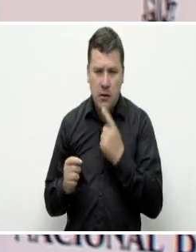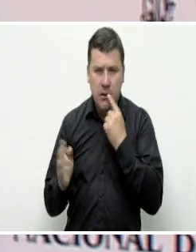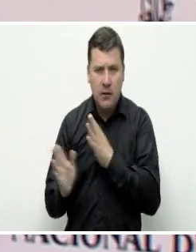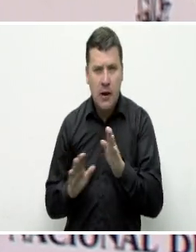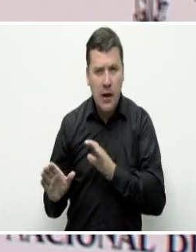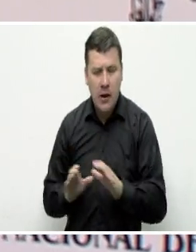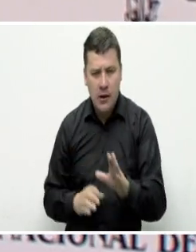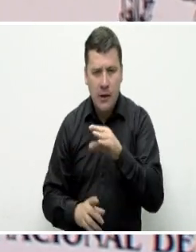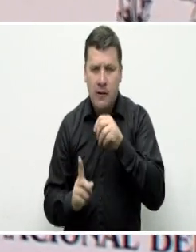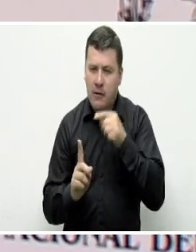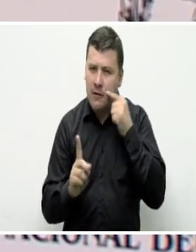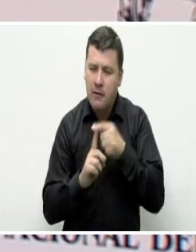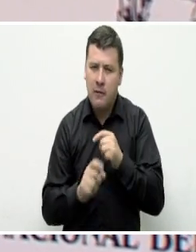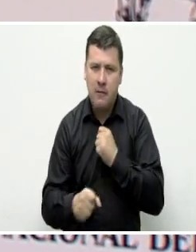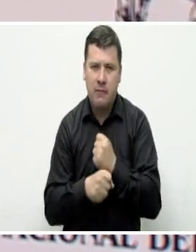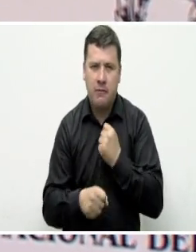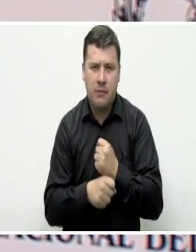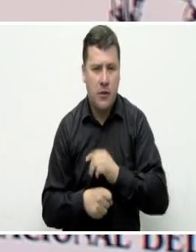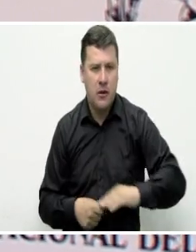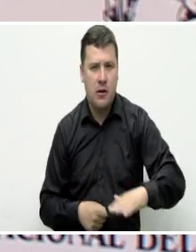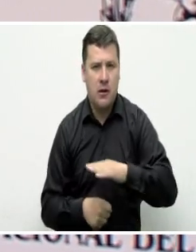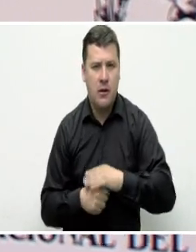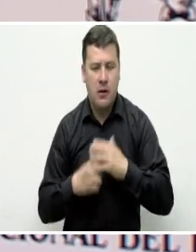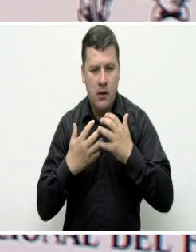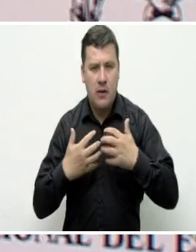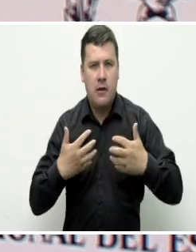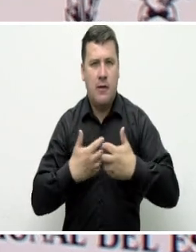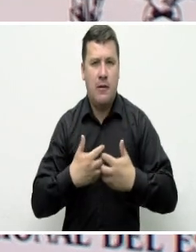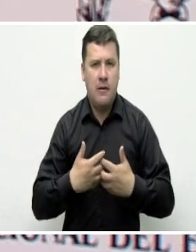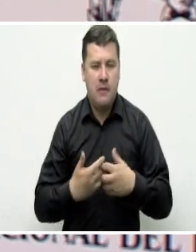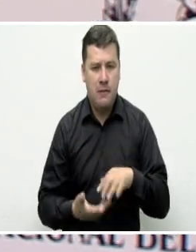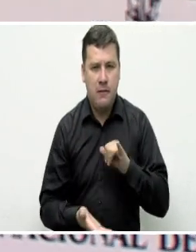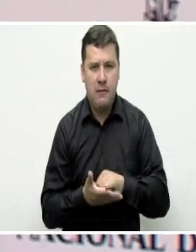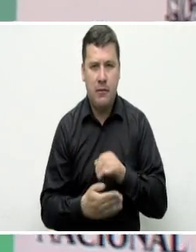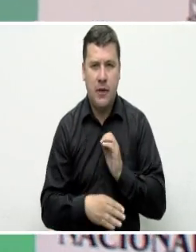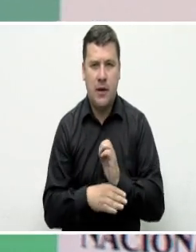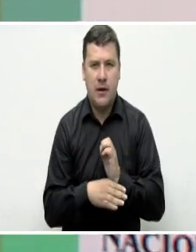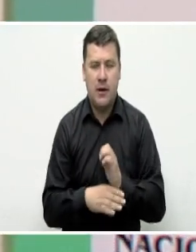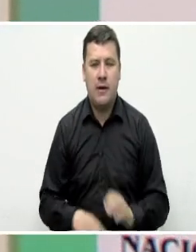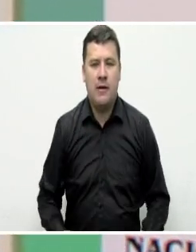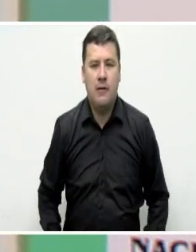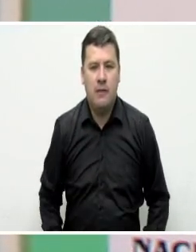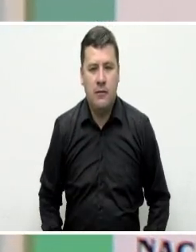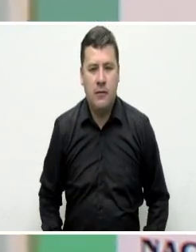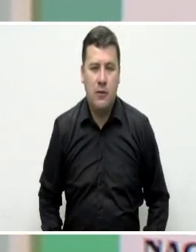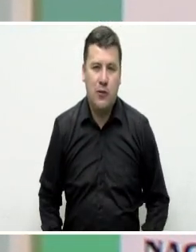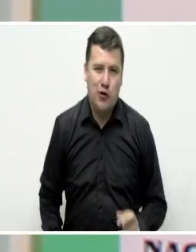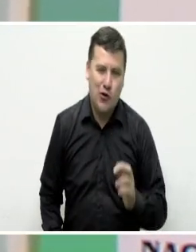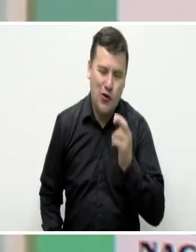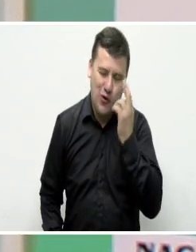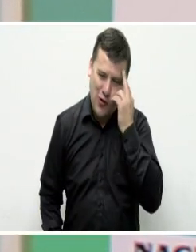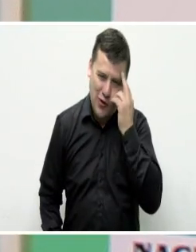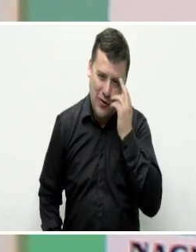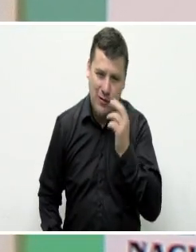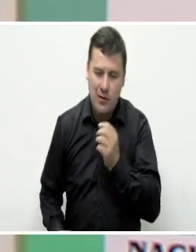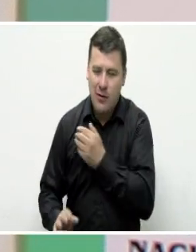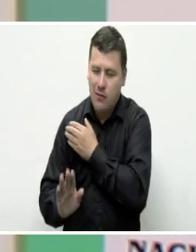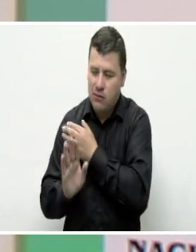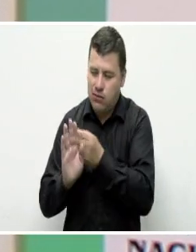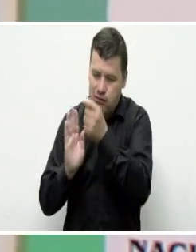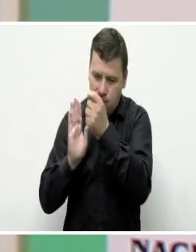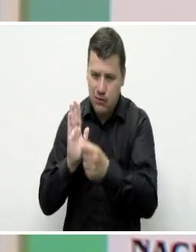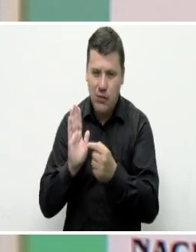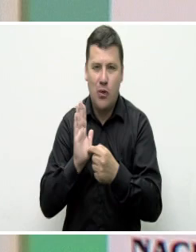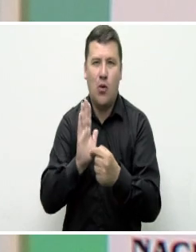de acción y operativizar todo el funcionamiento mismo de la entidad. Y obviamente en rendición de cuentas también